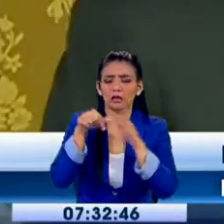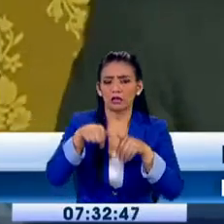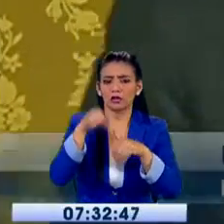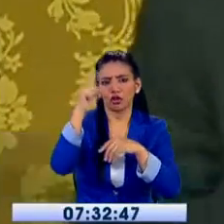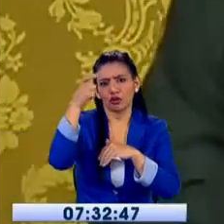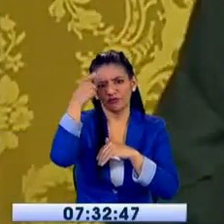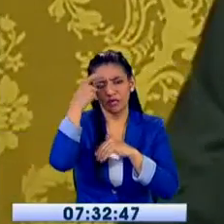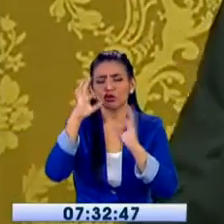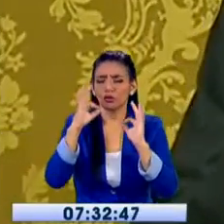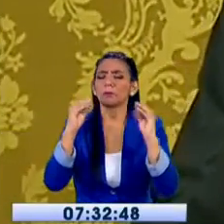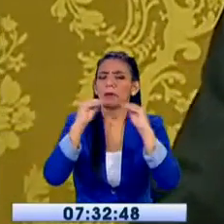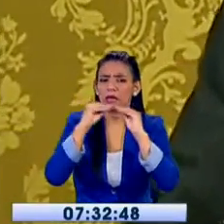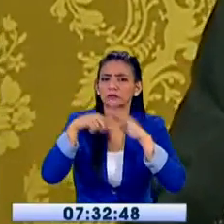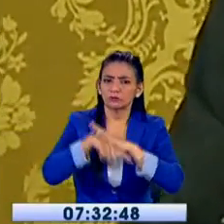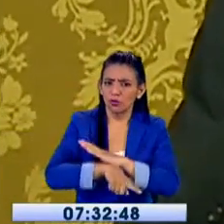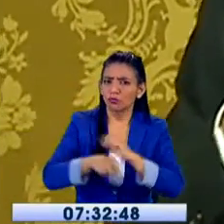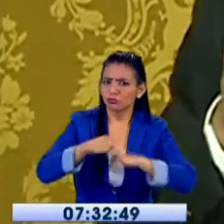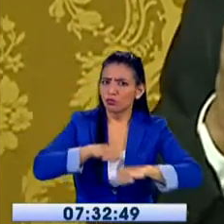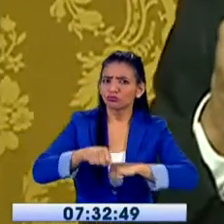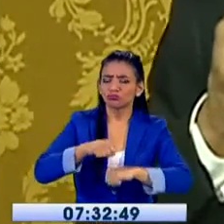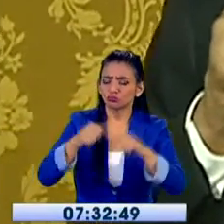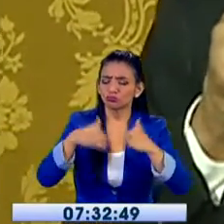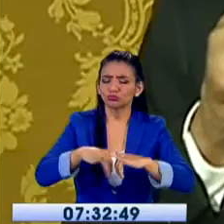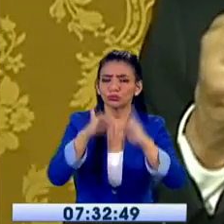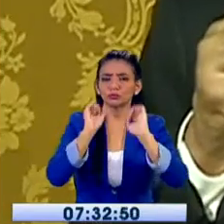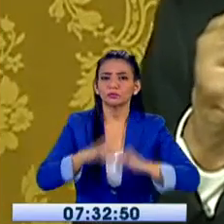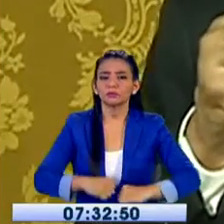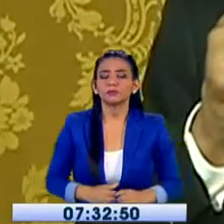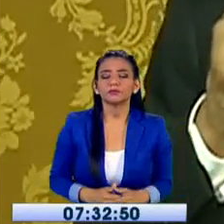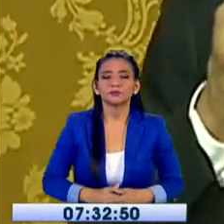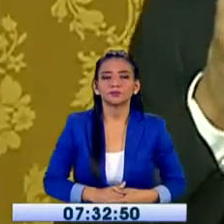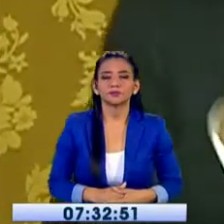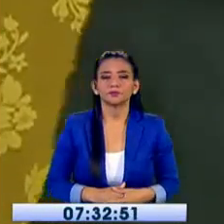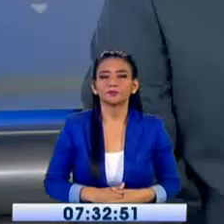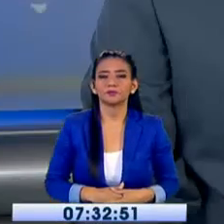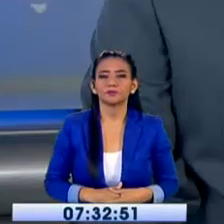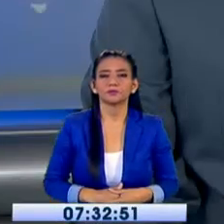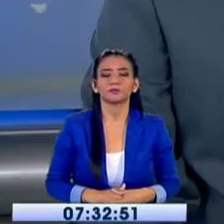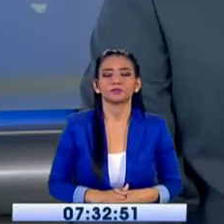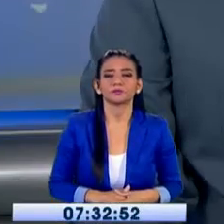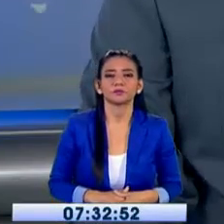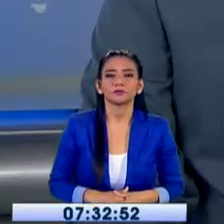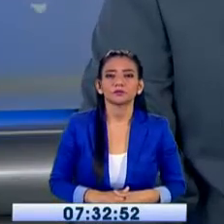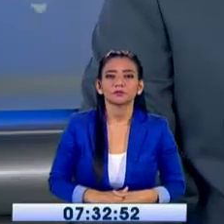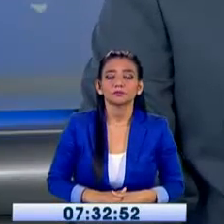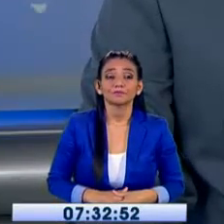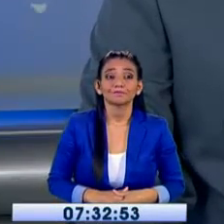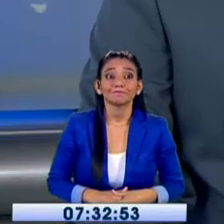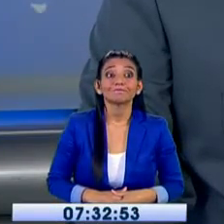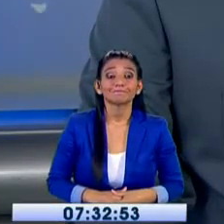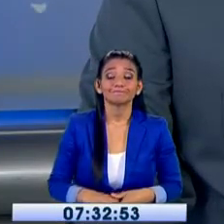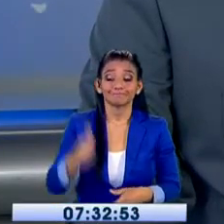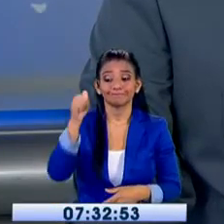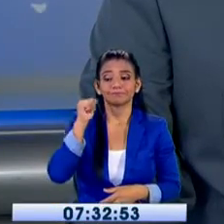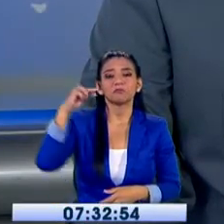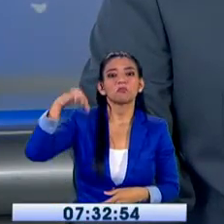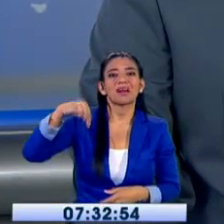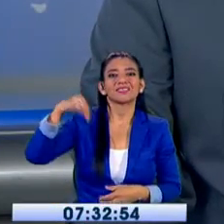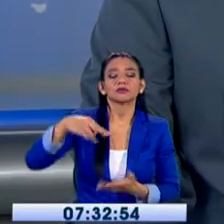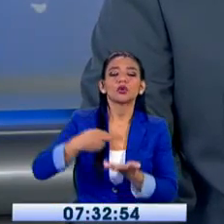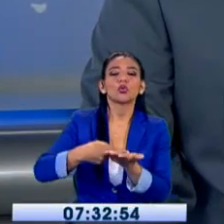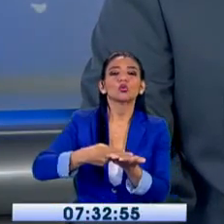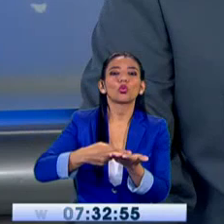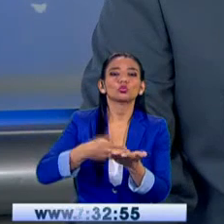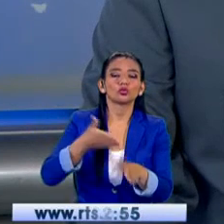equipos trabajar más profundamente. Informó Héctor Romero. Y este martes se desarrolló en Quito la reunión preliminar